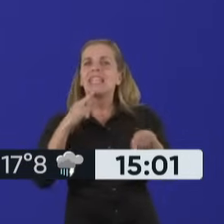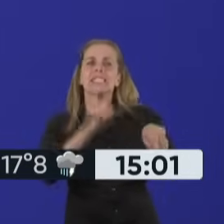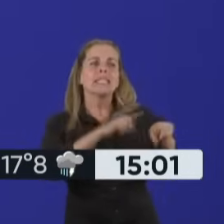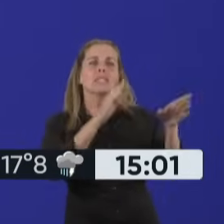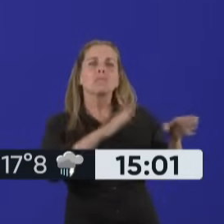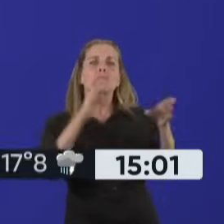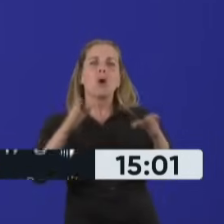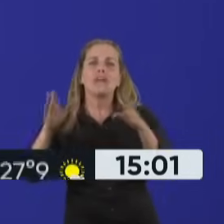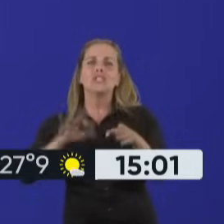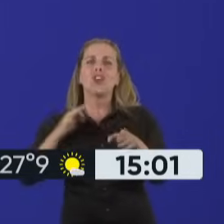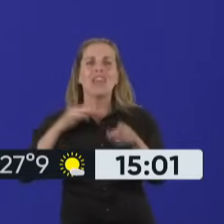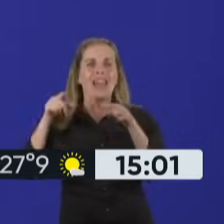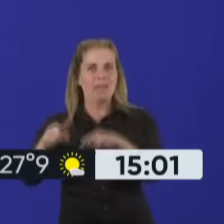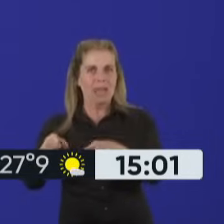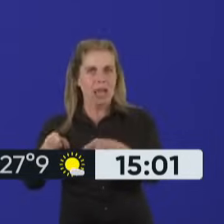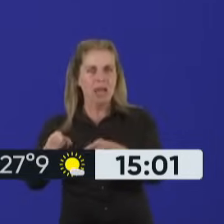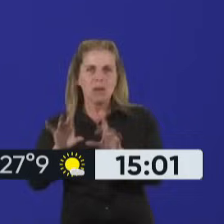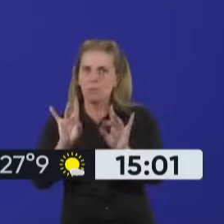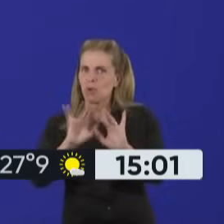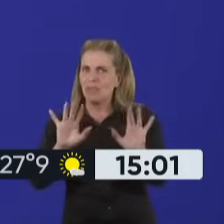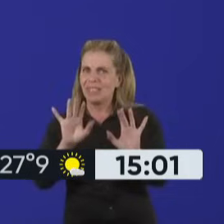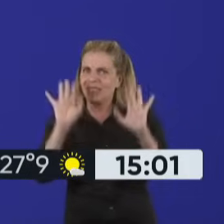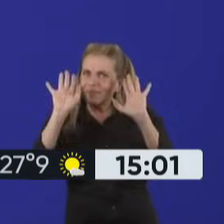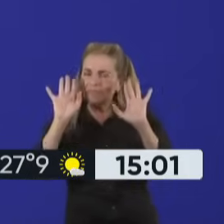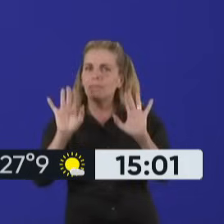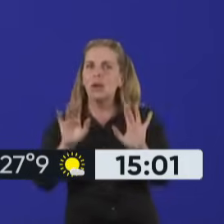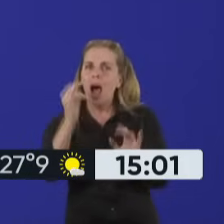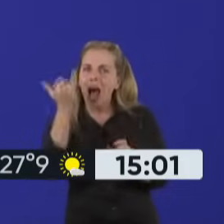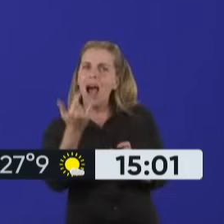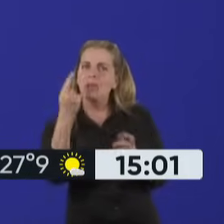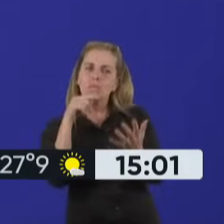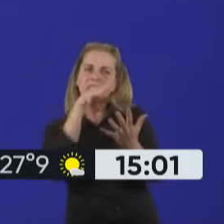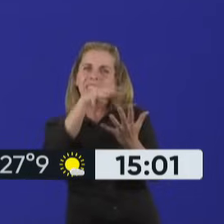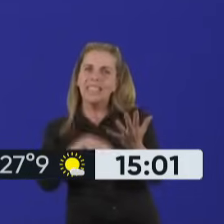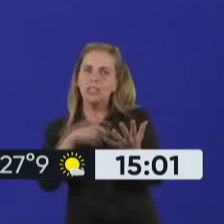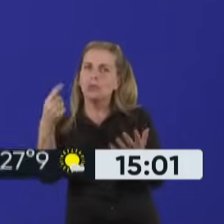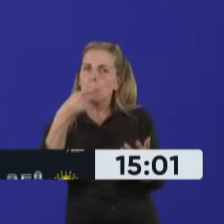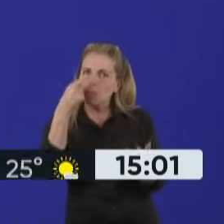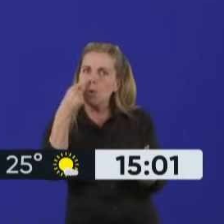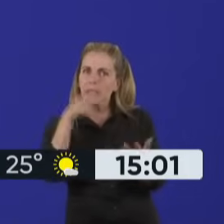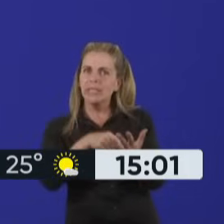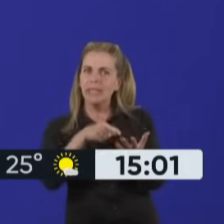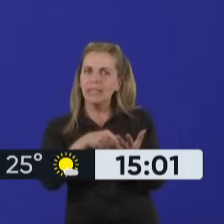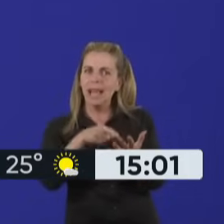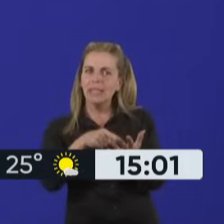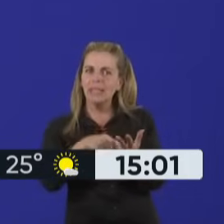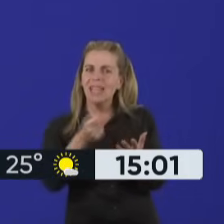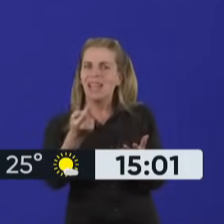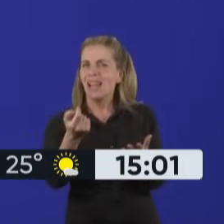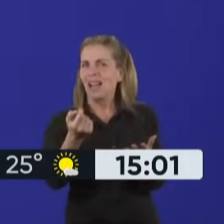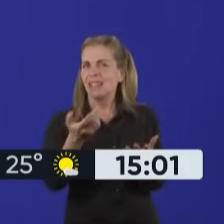es difícil encasillar a un autor de esas características, pero hay un artículo muy interesante ya, digamos, sobre los